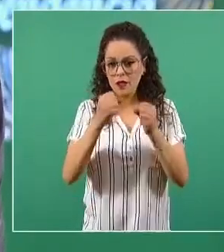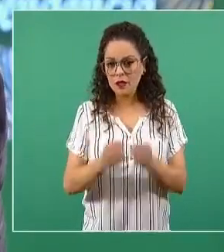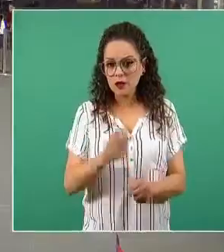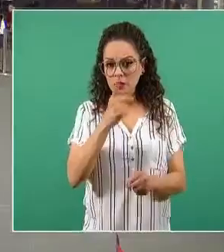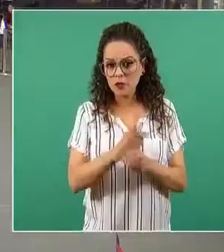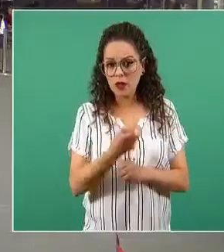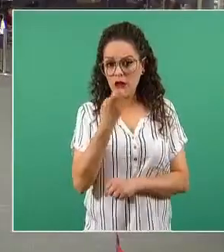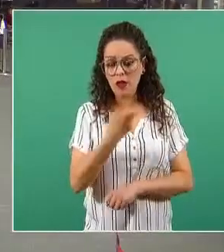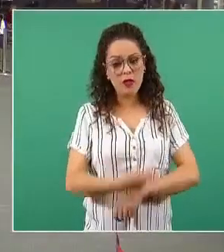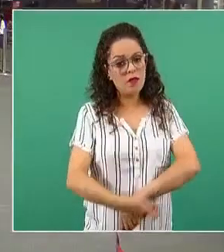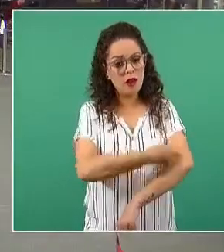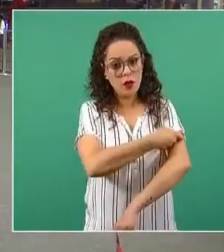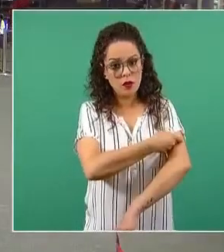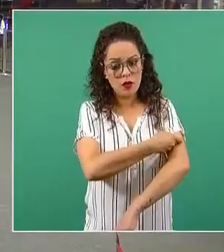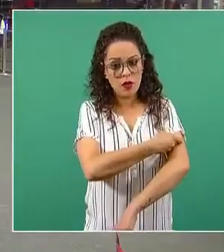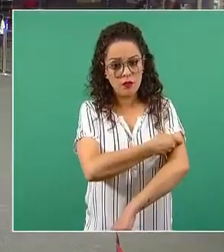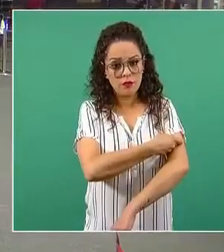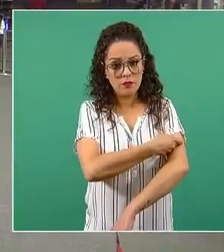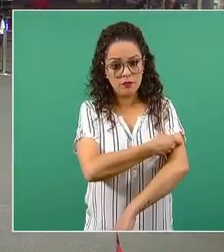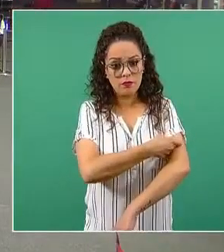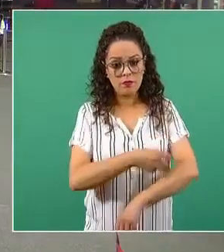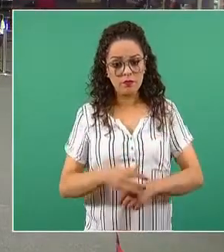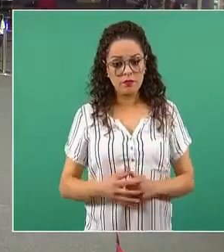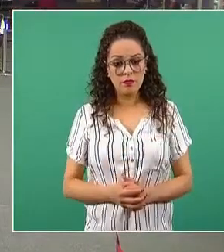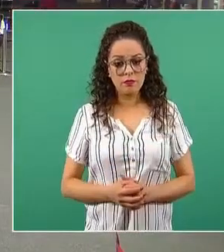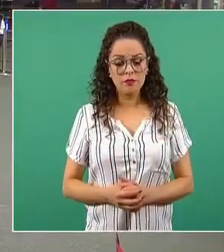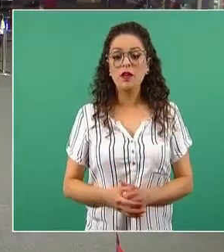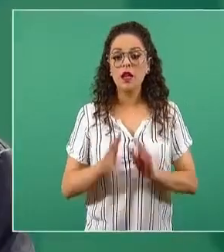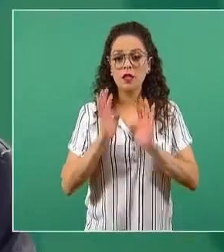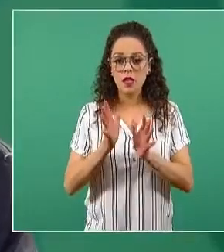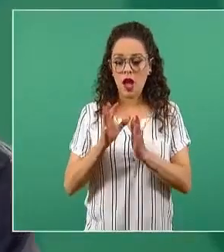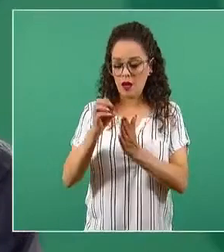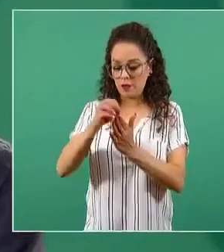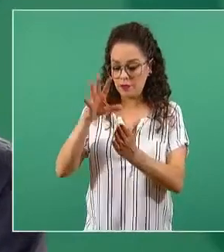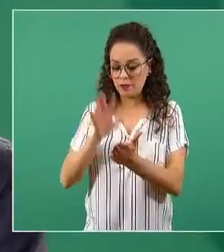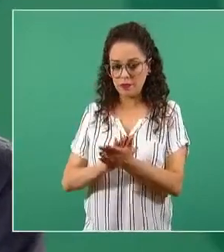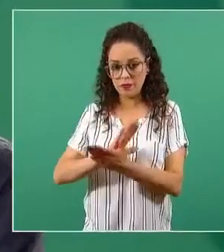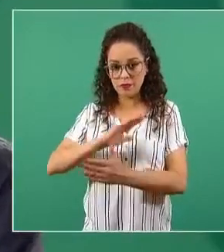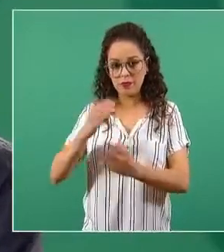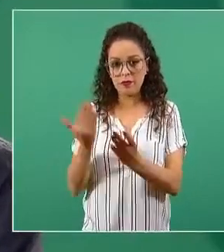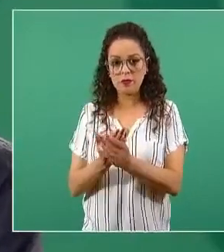la vacuna. Esa evidencia fue incorporada en COFEPRIS.